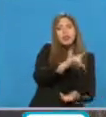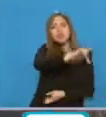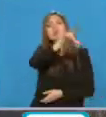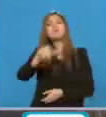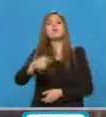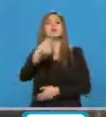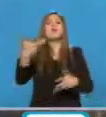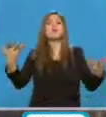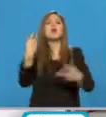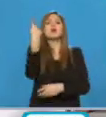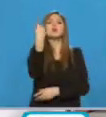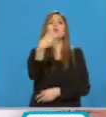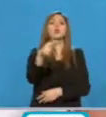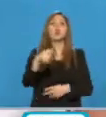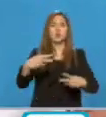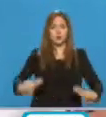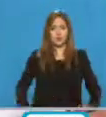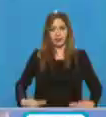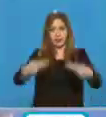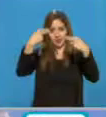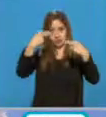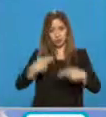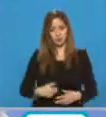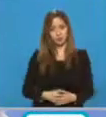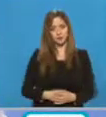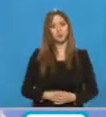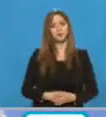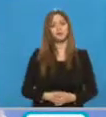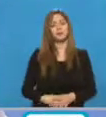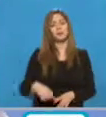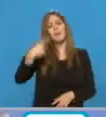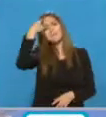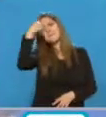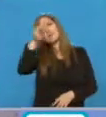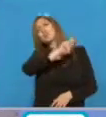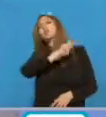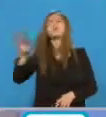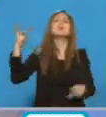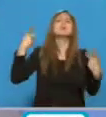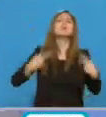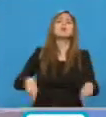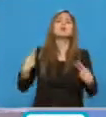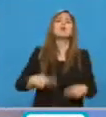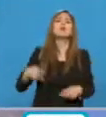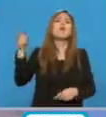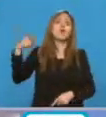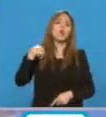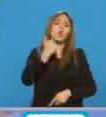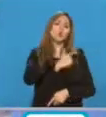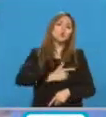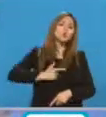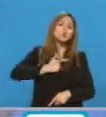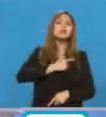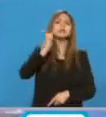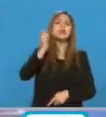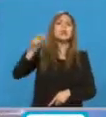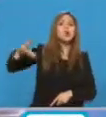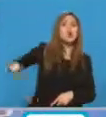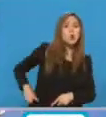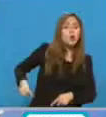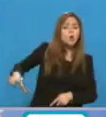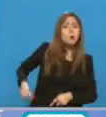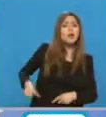empresa propia, su patrimonio. Marcela, para todos los artistas de verdad nos da mucho gusto que el gobierno de la Ciudad de México,